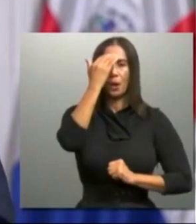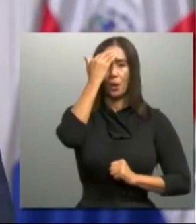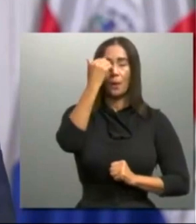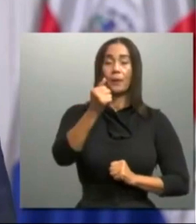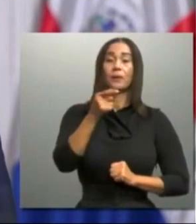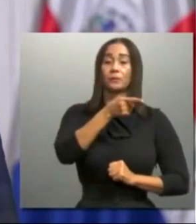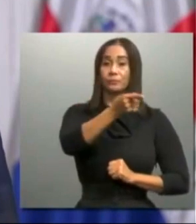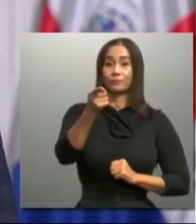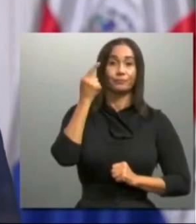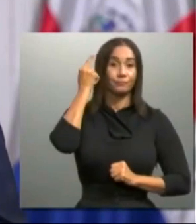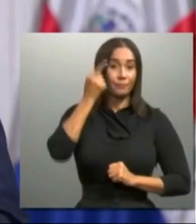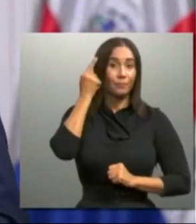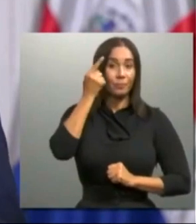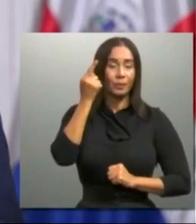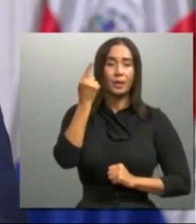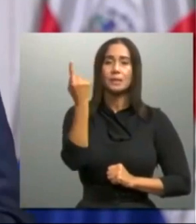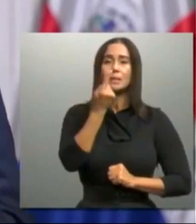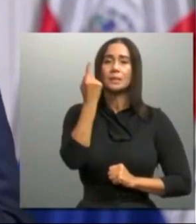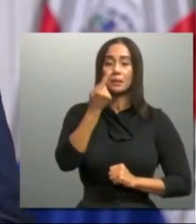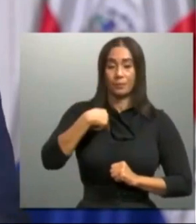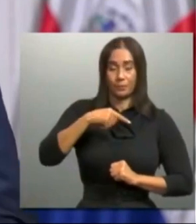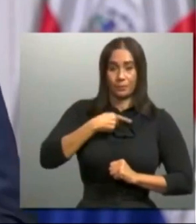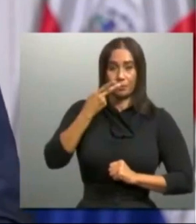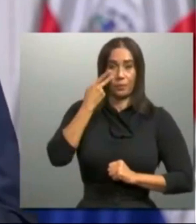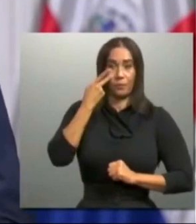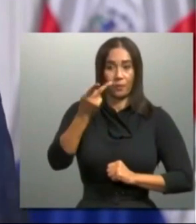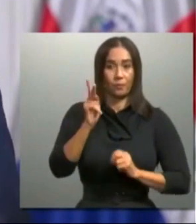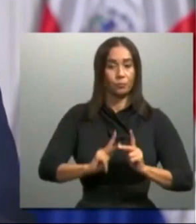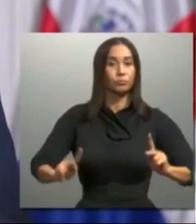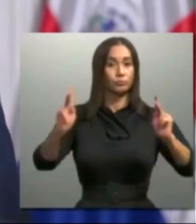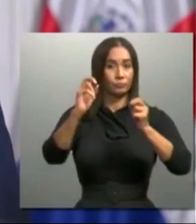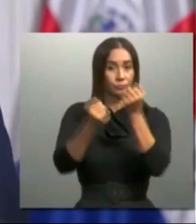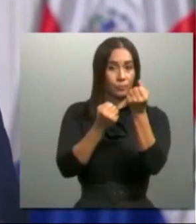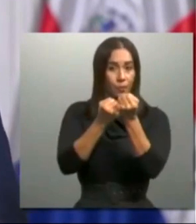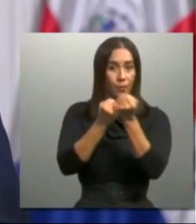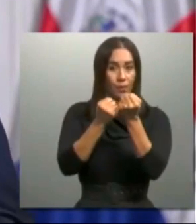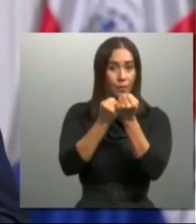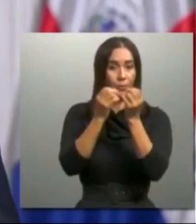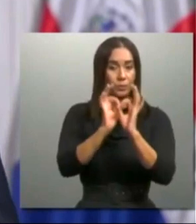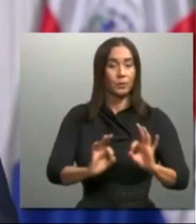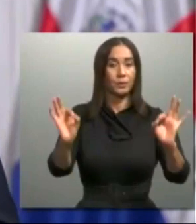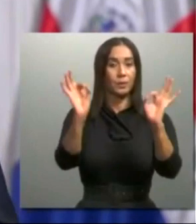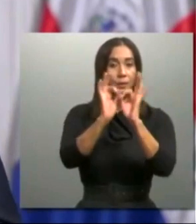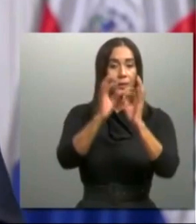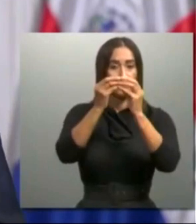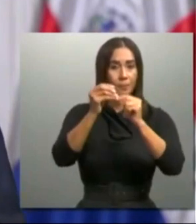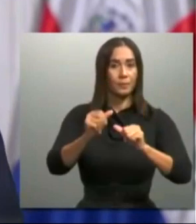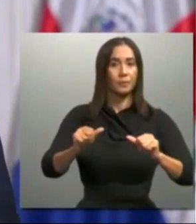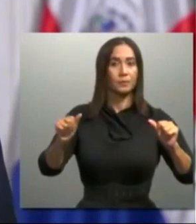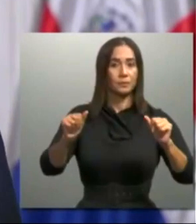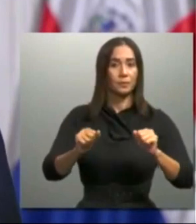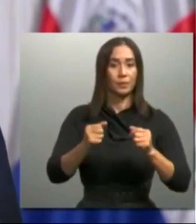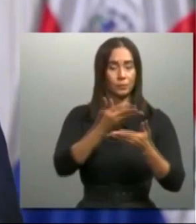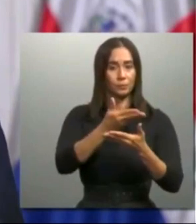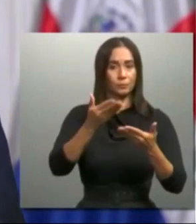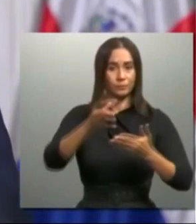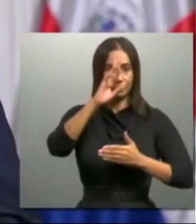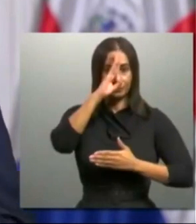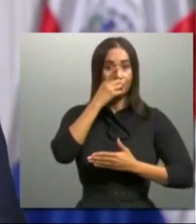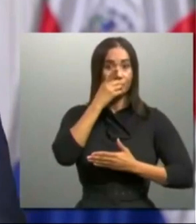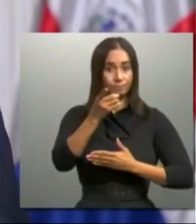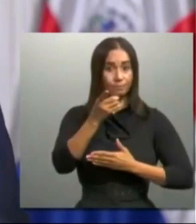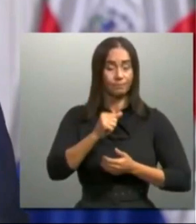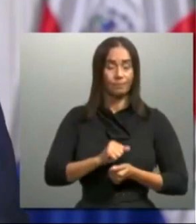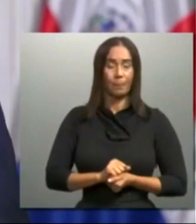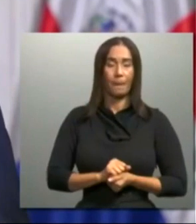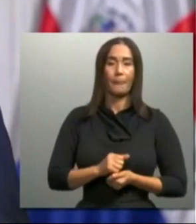precisos. Yo sé que son concisos. Digo, no son tan precisos porque el presidente hoy, esta